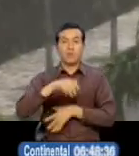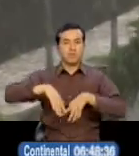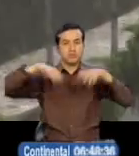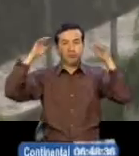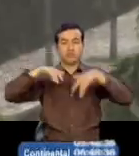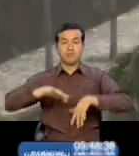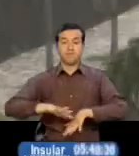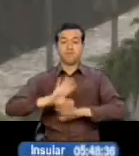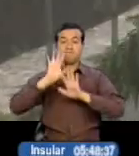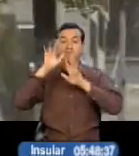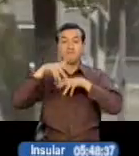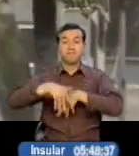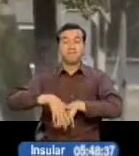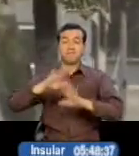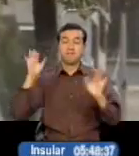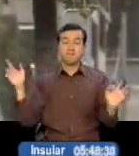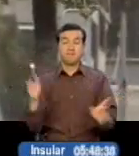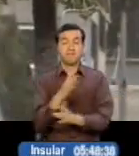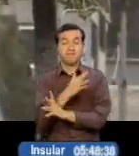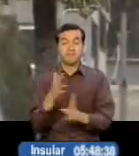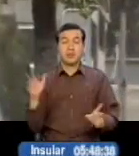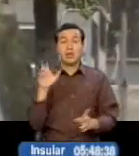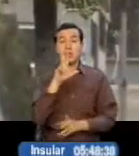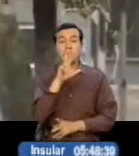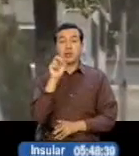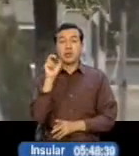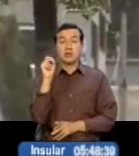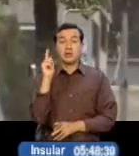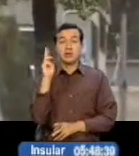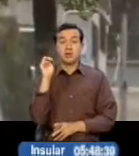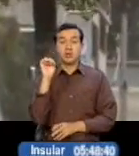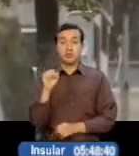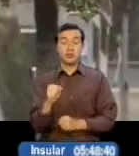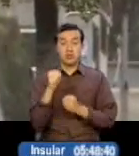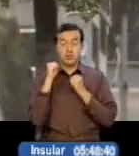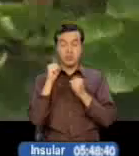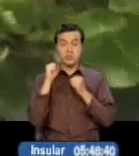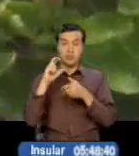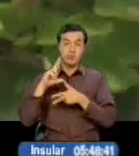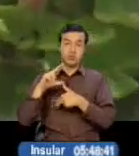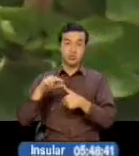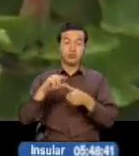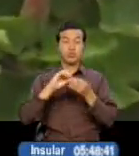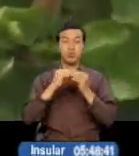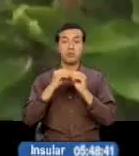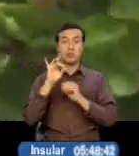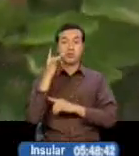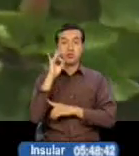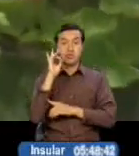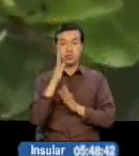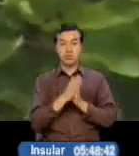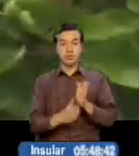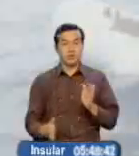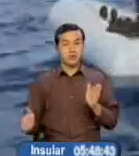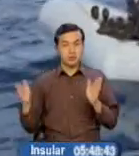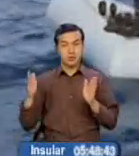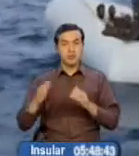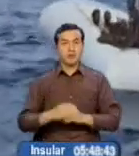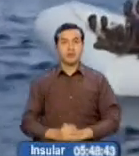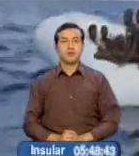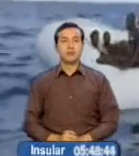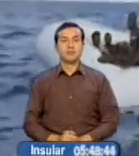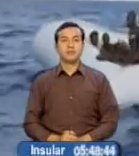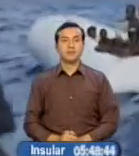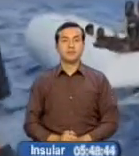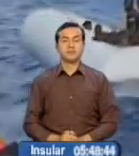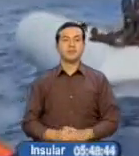olas, acompañadas con vientos de hasta 300 kilómetros por hora. Chava es el tifón número 18 de la temporada. La